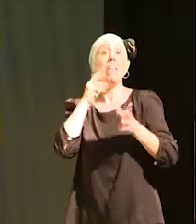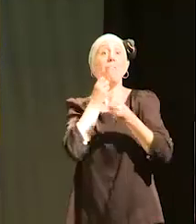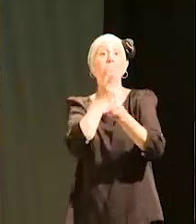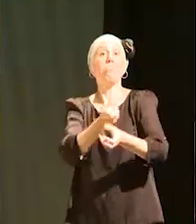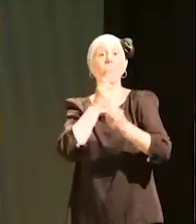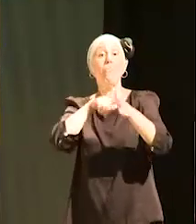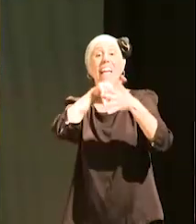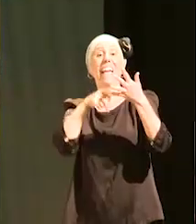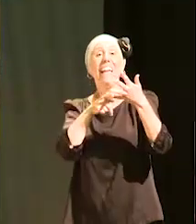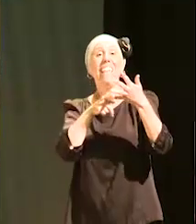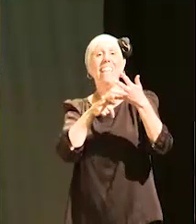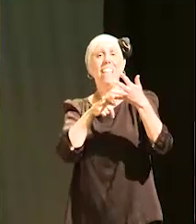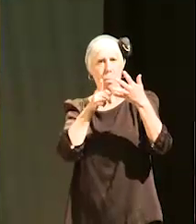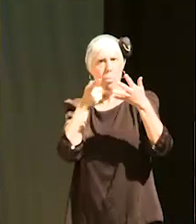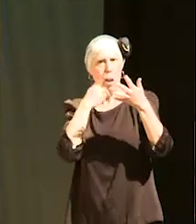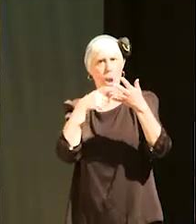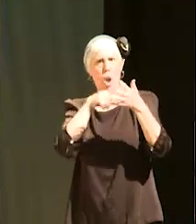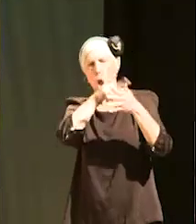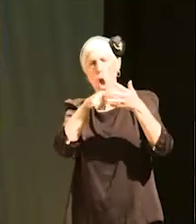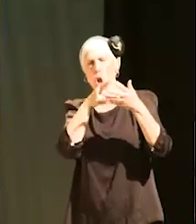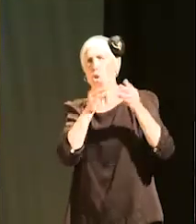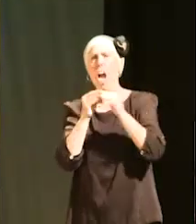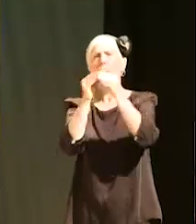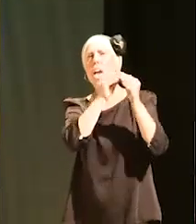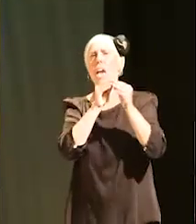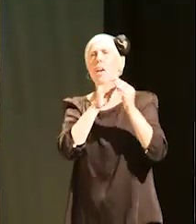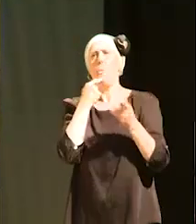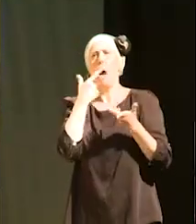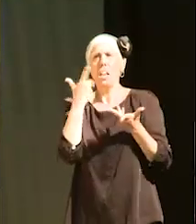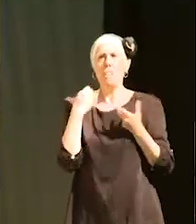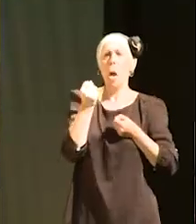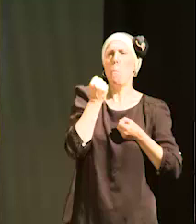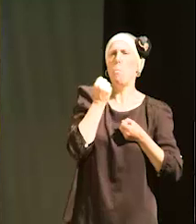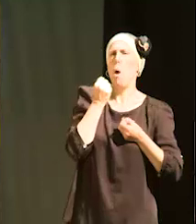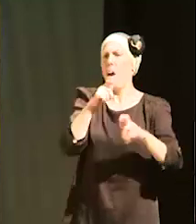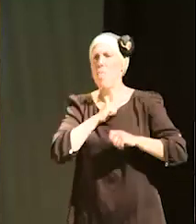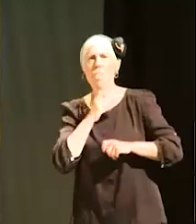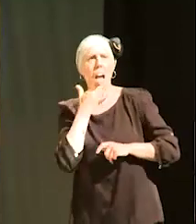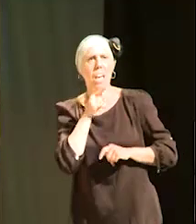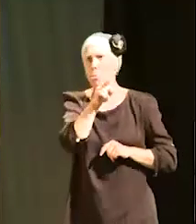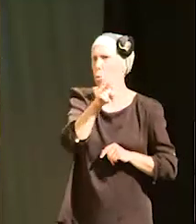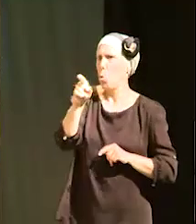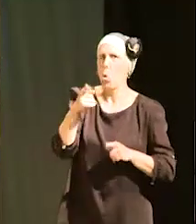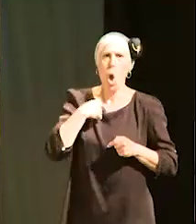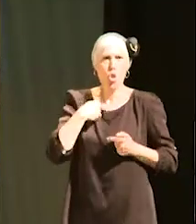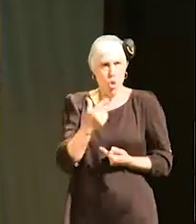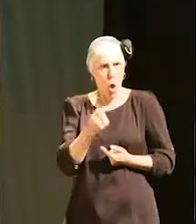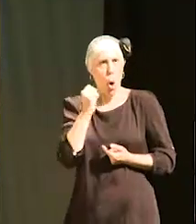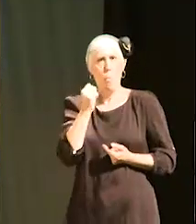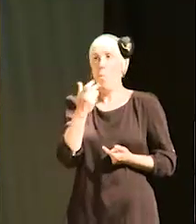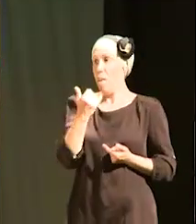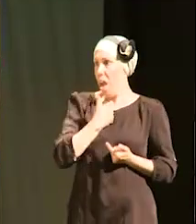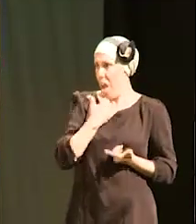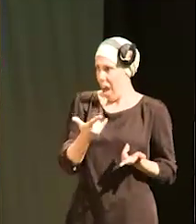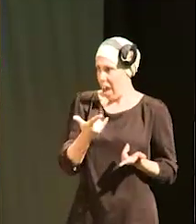poder se cuestiona eso no viene al tema pero lo cito porque es importante que se traslada a los jóvenes que se